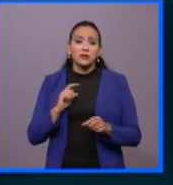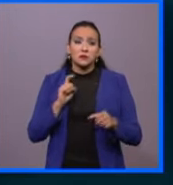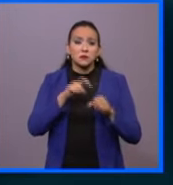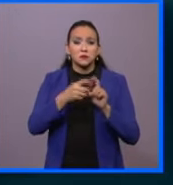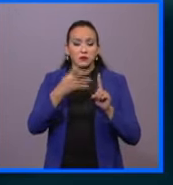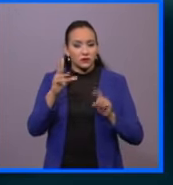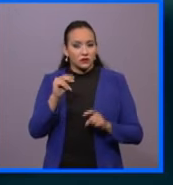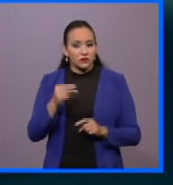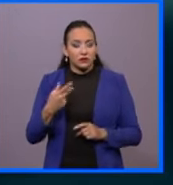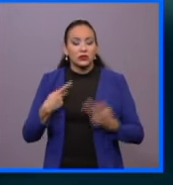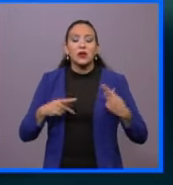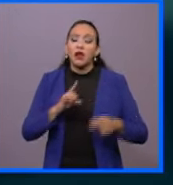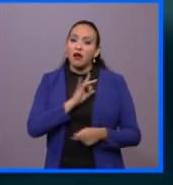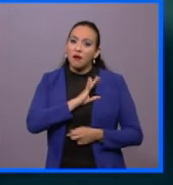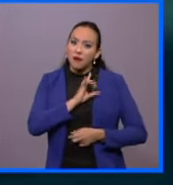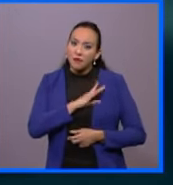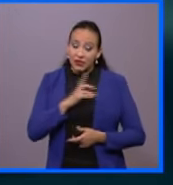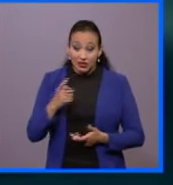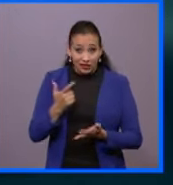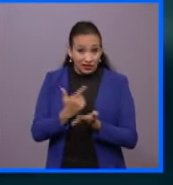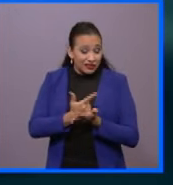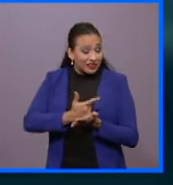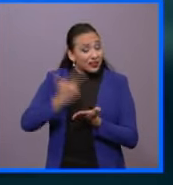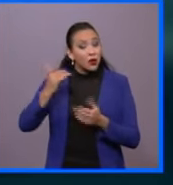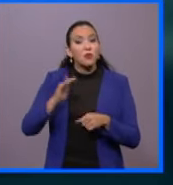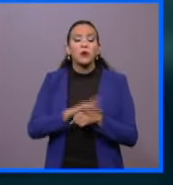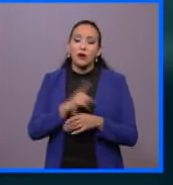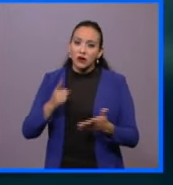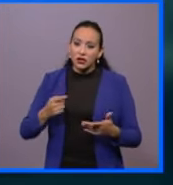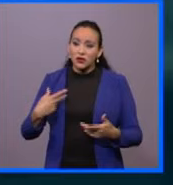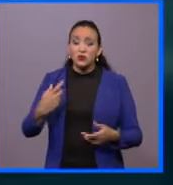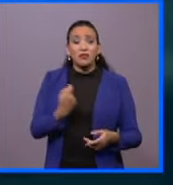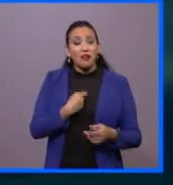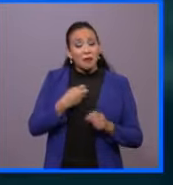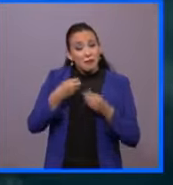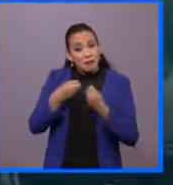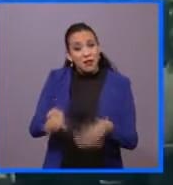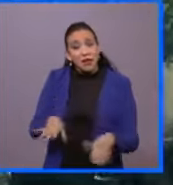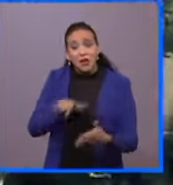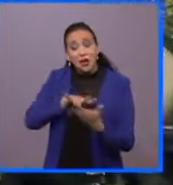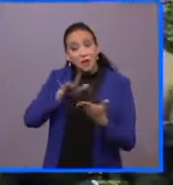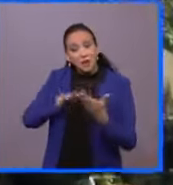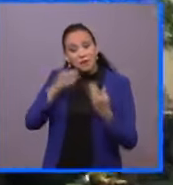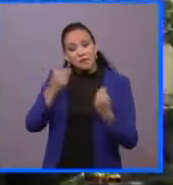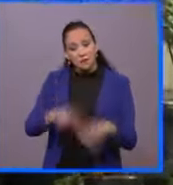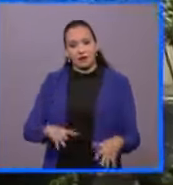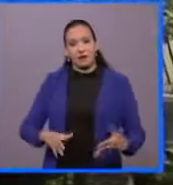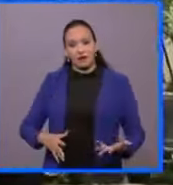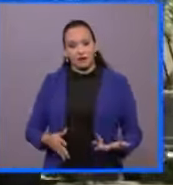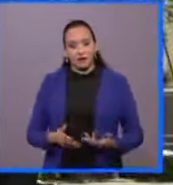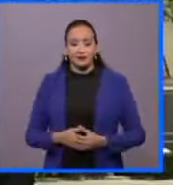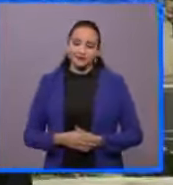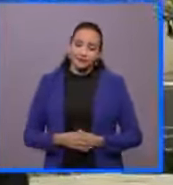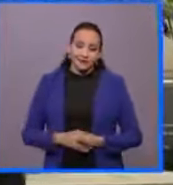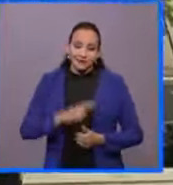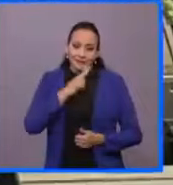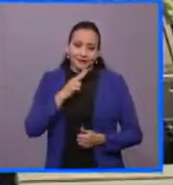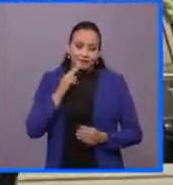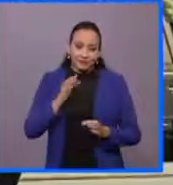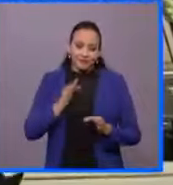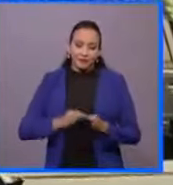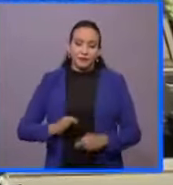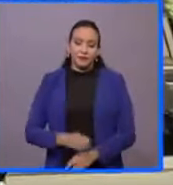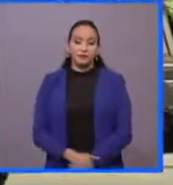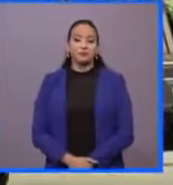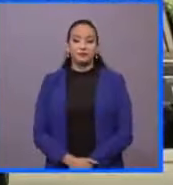exilio, lo cual es especialmente grave porque perderían su identidad y apoyo. Para el canal del Poder Judicial de la